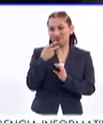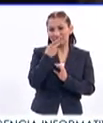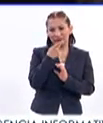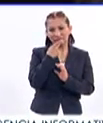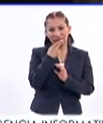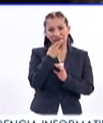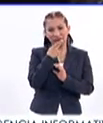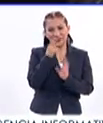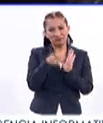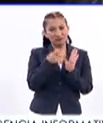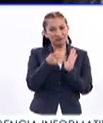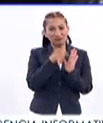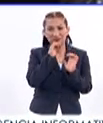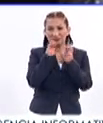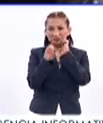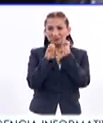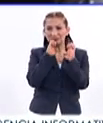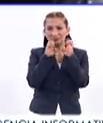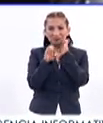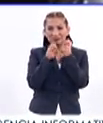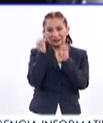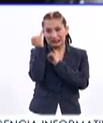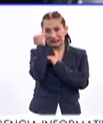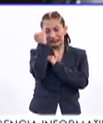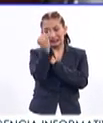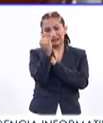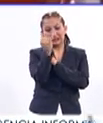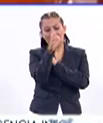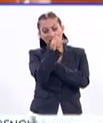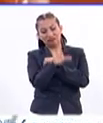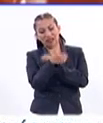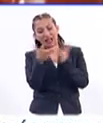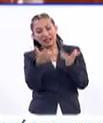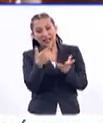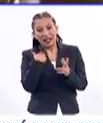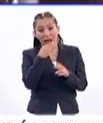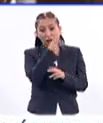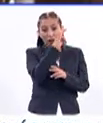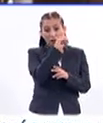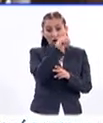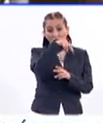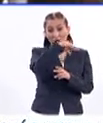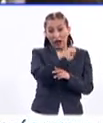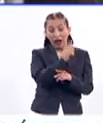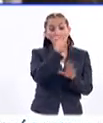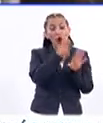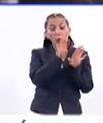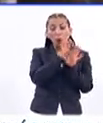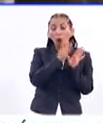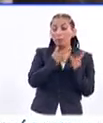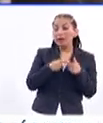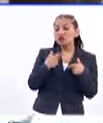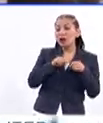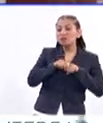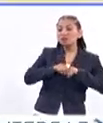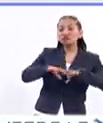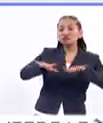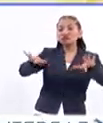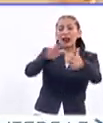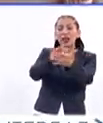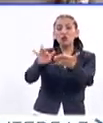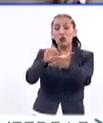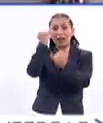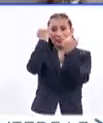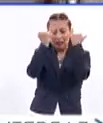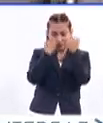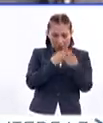y se ha escuchado mucho en entrevistas esta idea que se tiene de generar desde el Fondo de Cultura una república de lectores. Es una idea